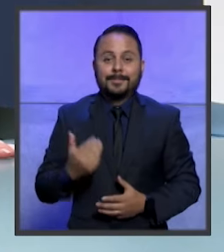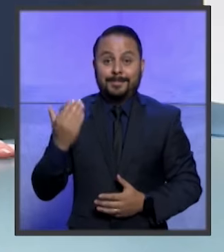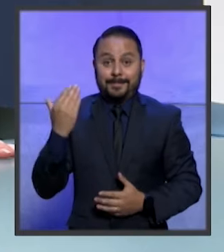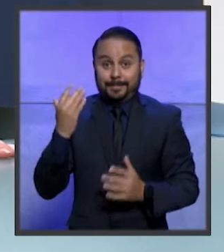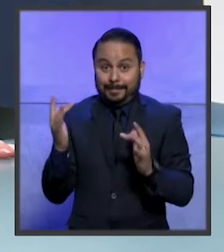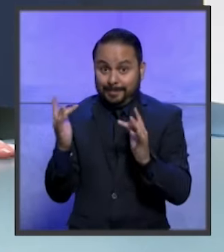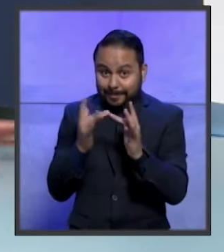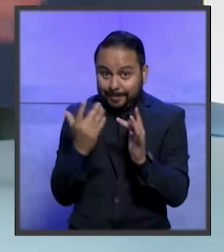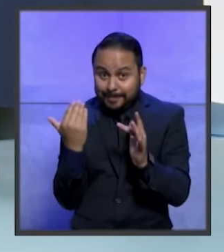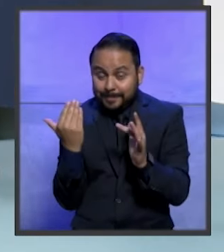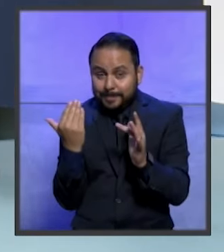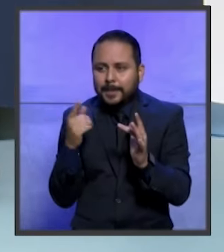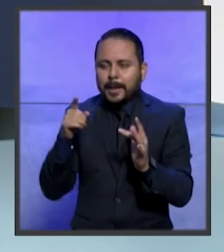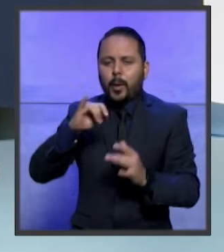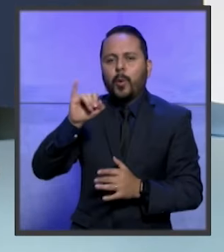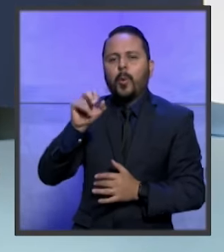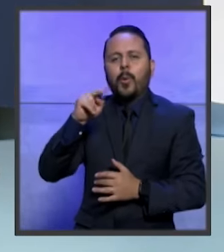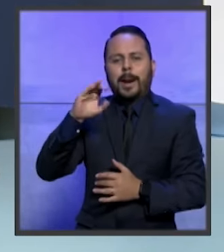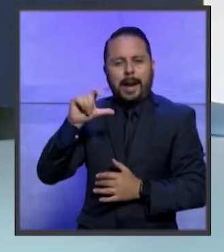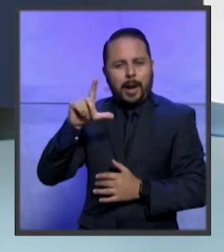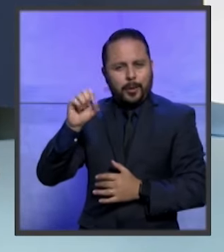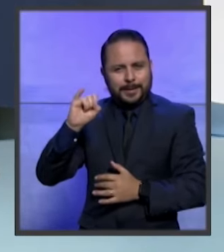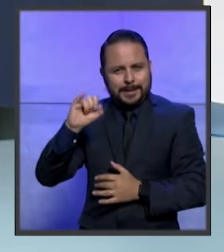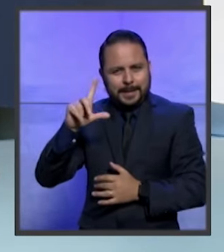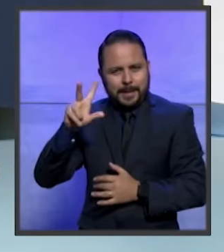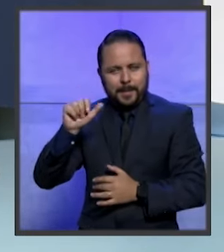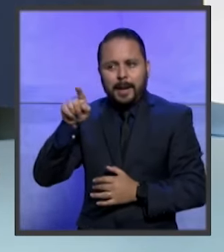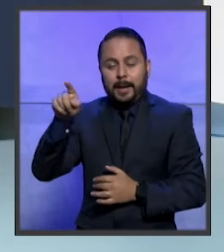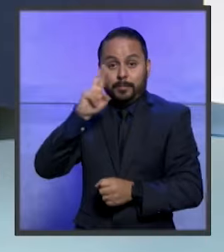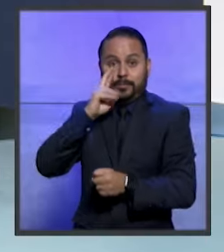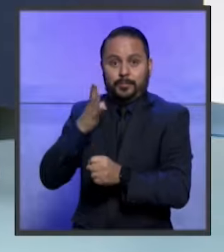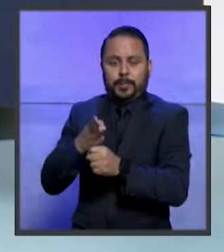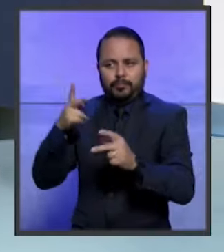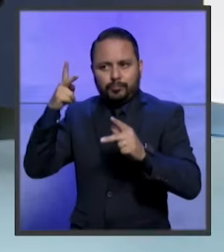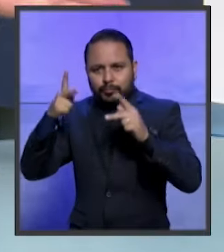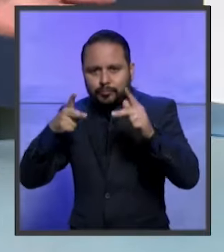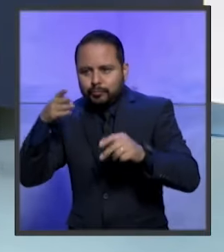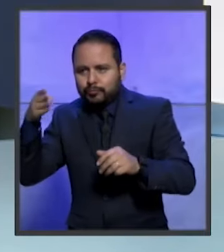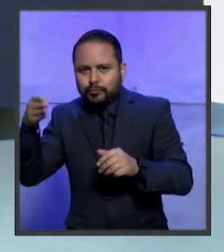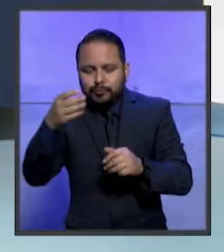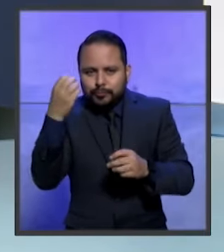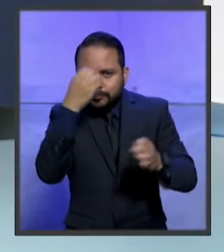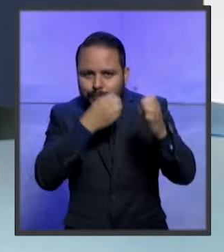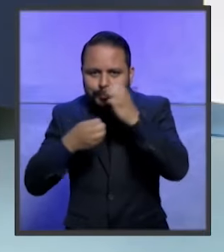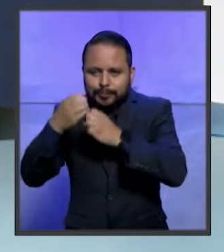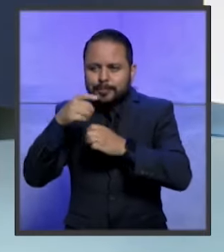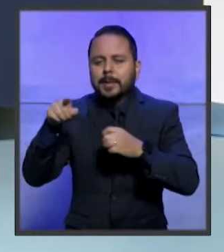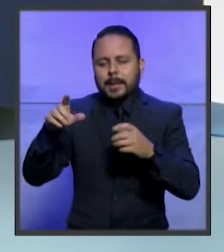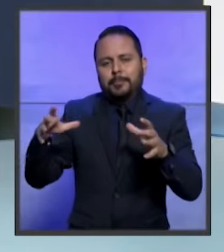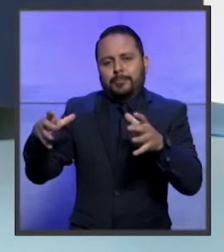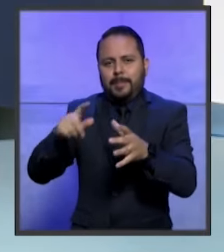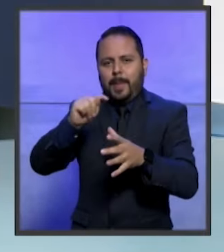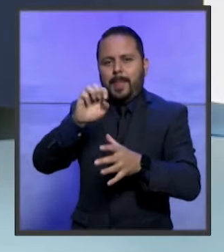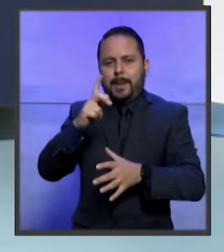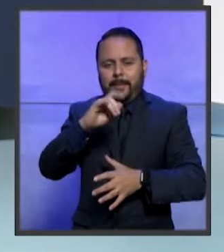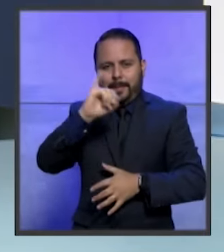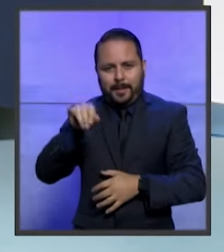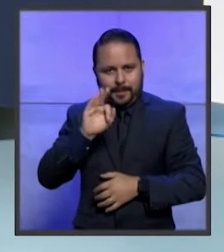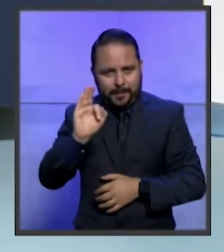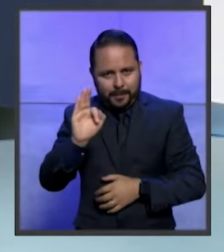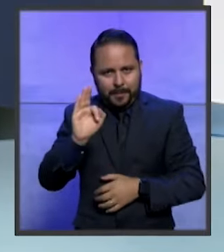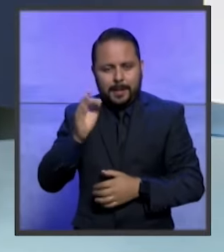nos acaba de sintonizar estamos con sil adalla el el visitador judicial del tribunal electoral del poder